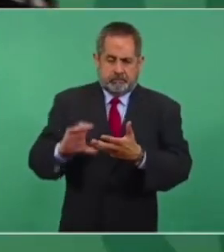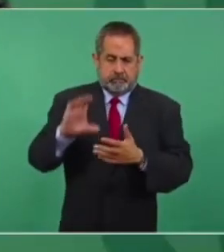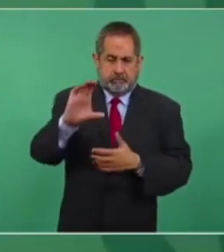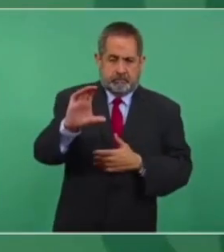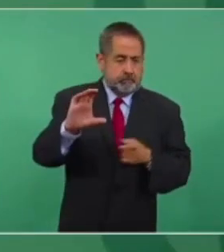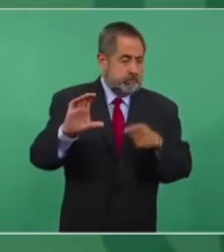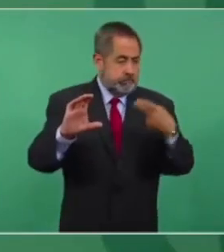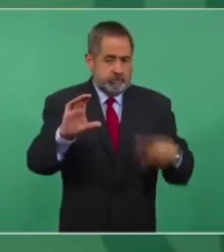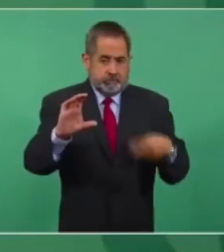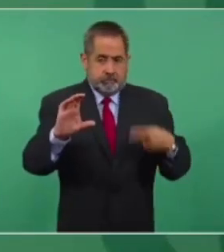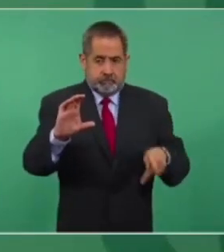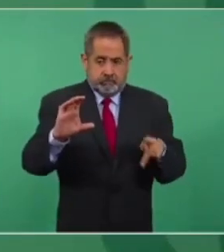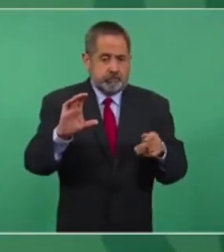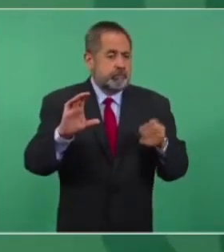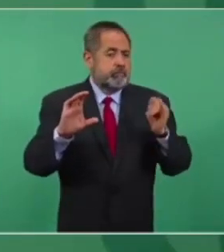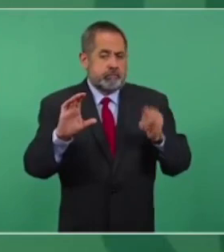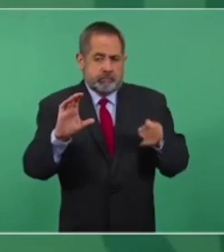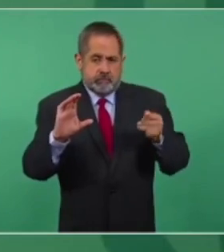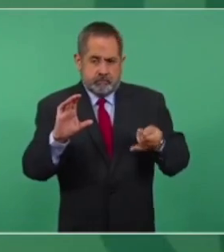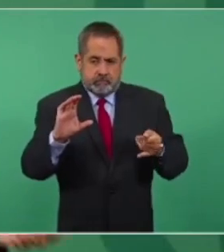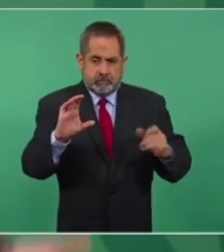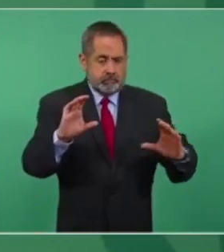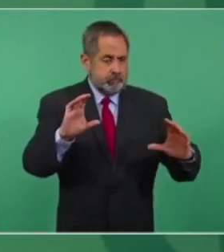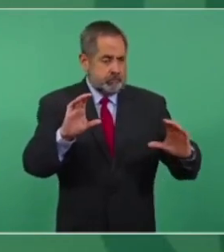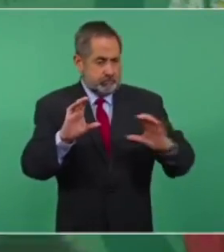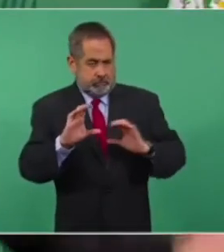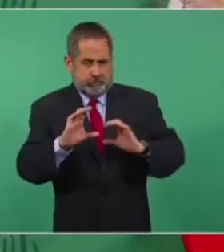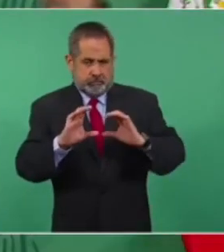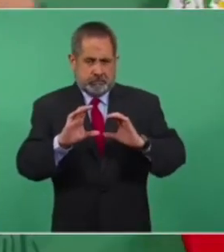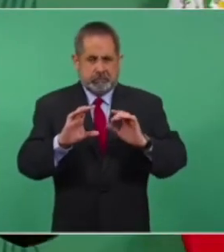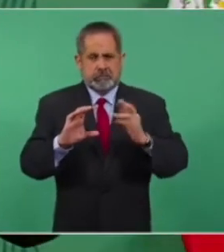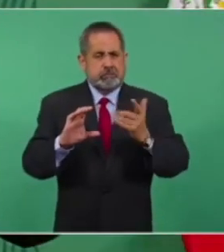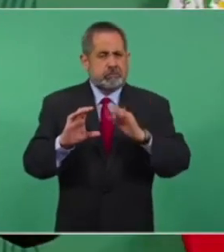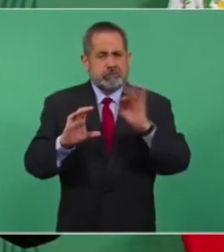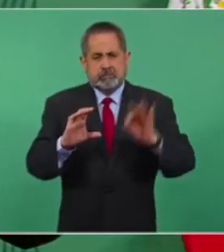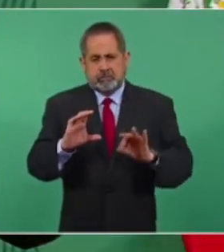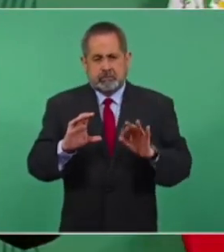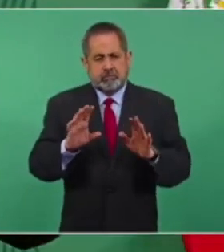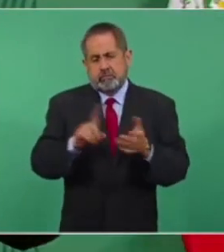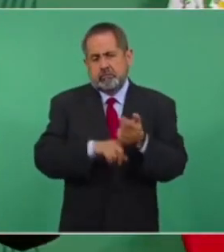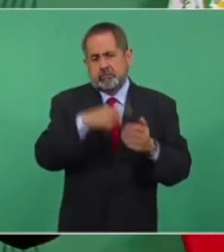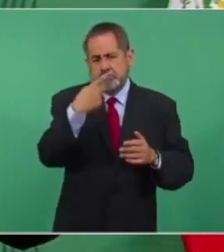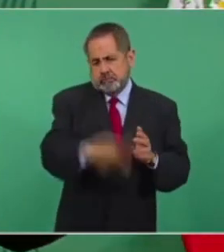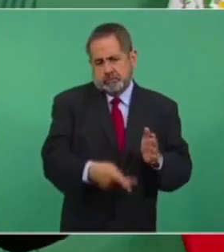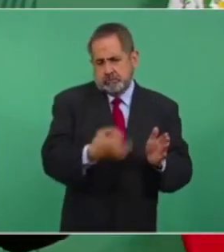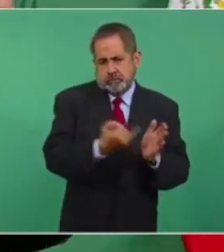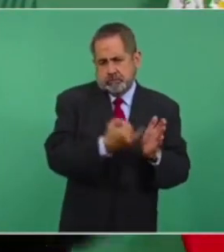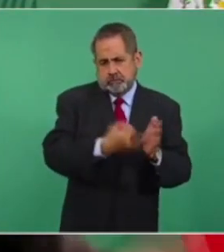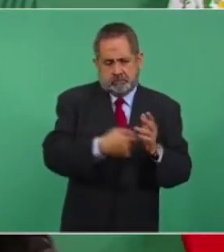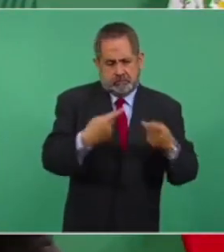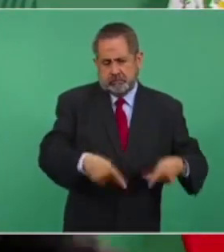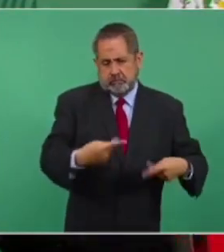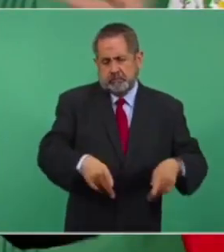los ingresos propios, porque son impuestos, ya dije,